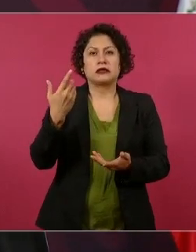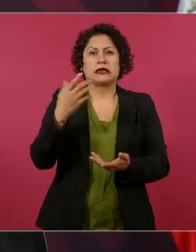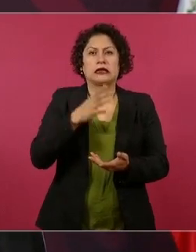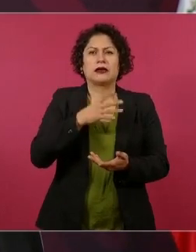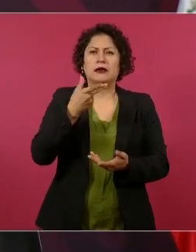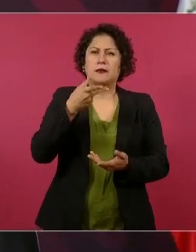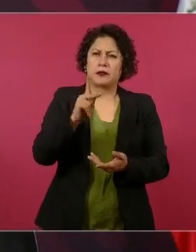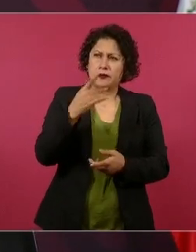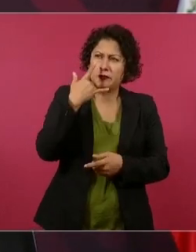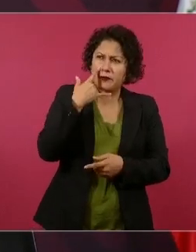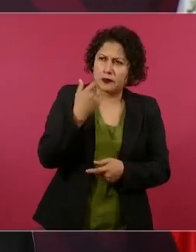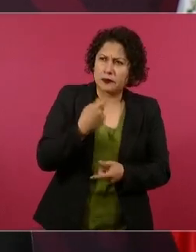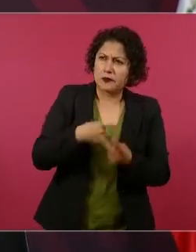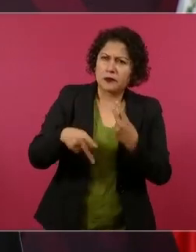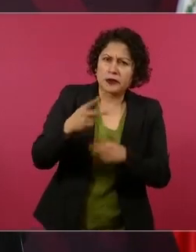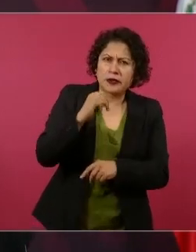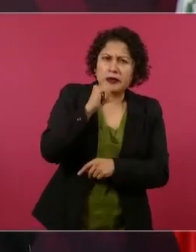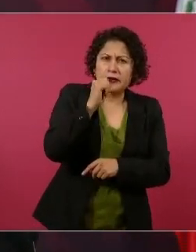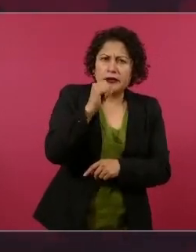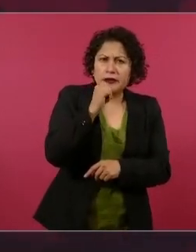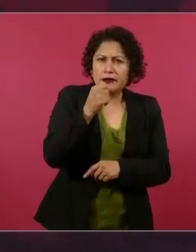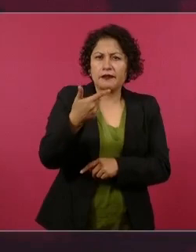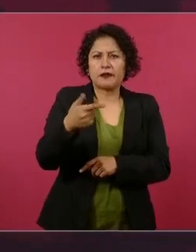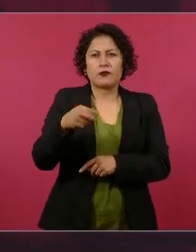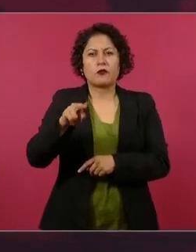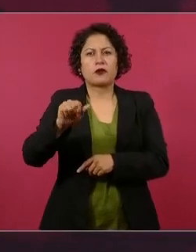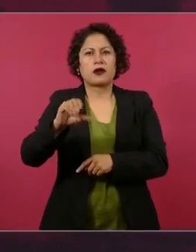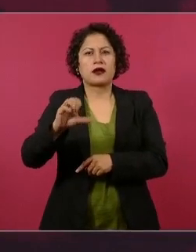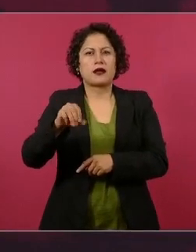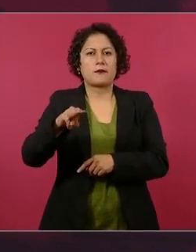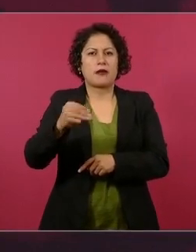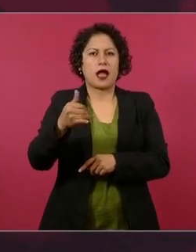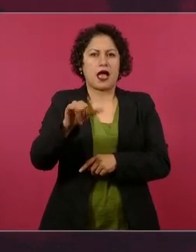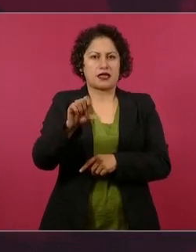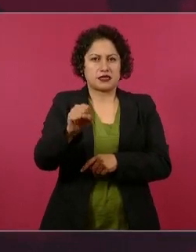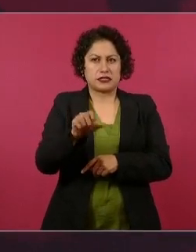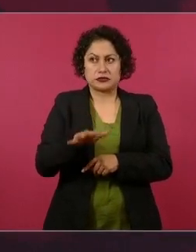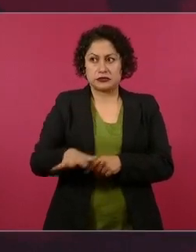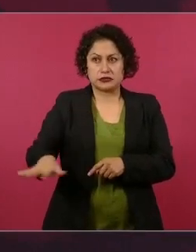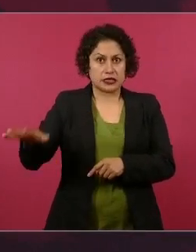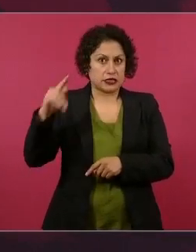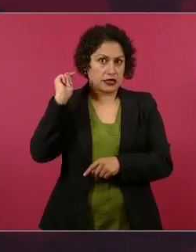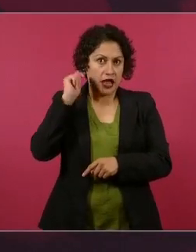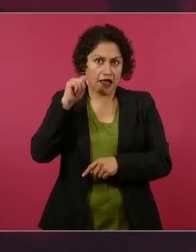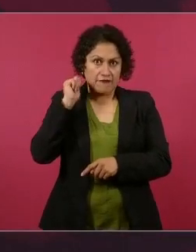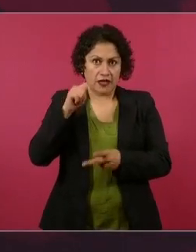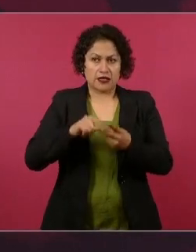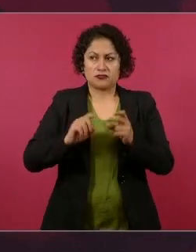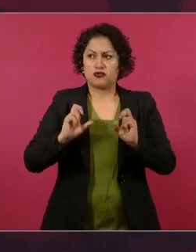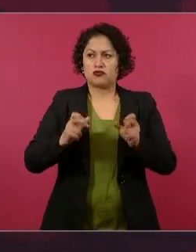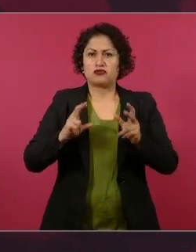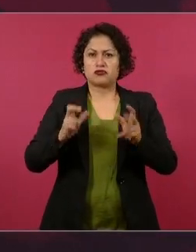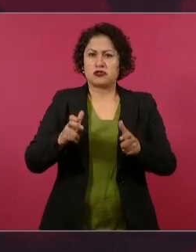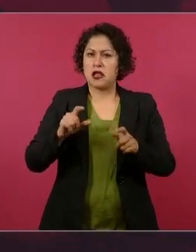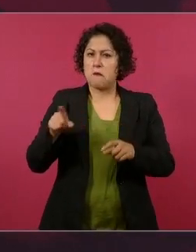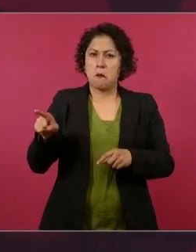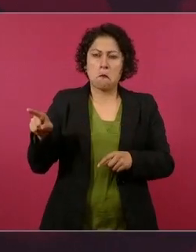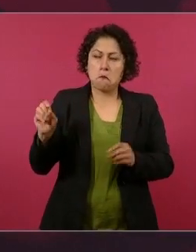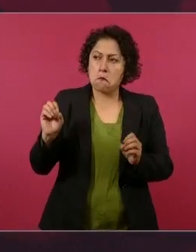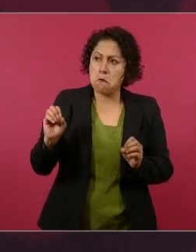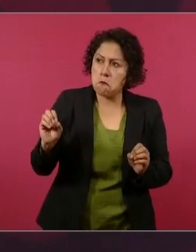guacamayas en todo Tabasco ni en Chiapas. A veces se encontraban